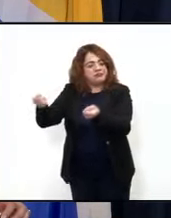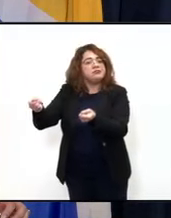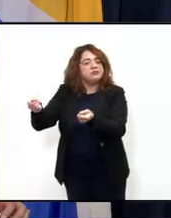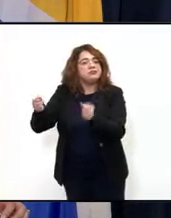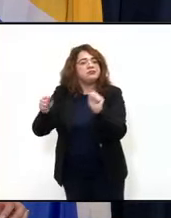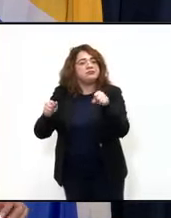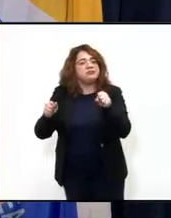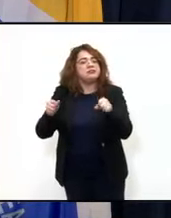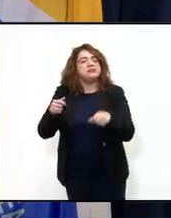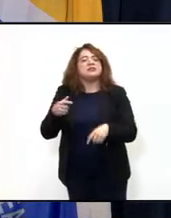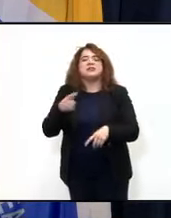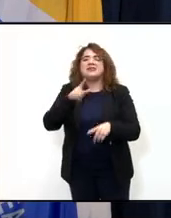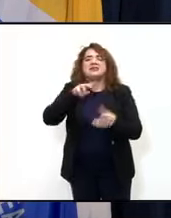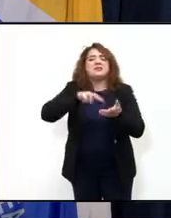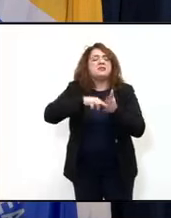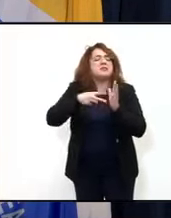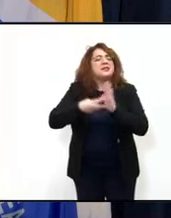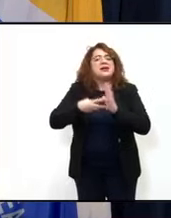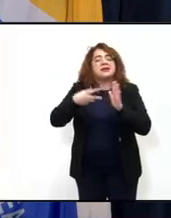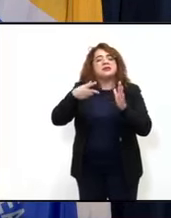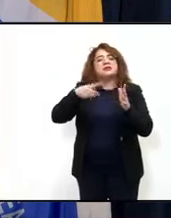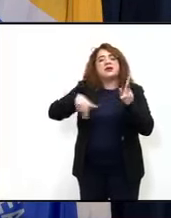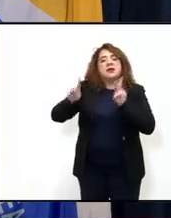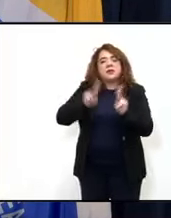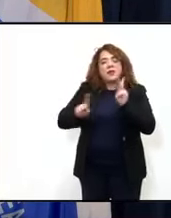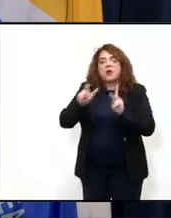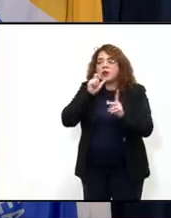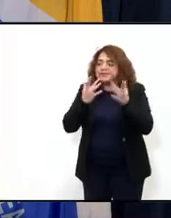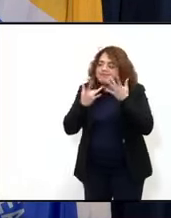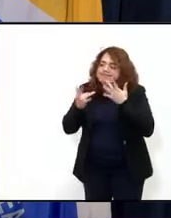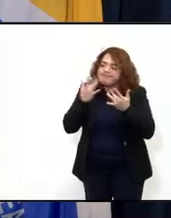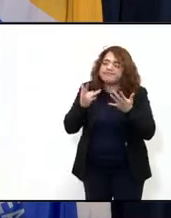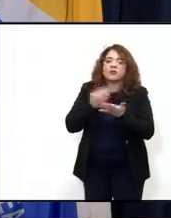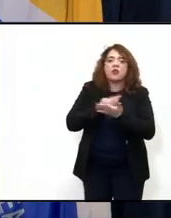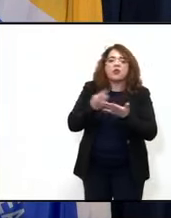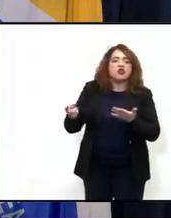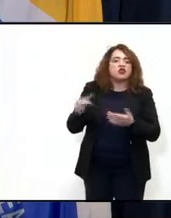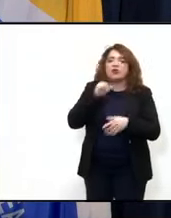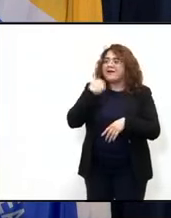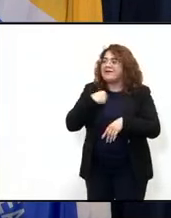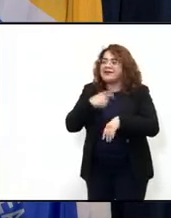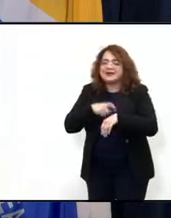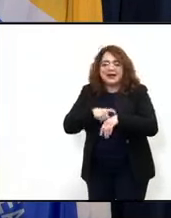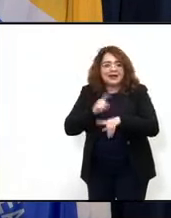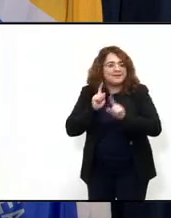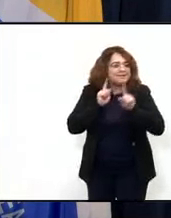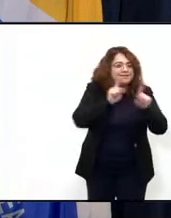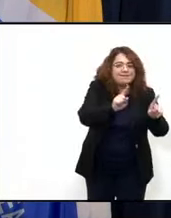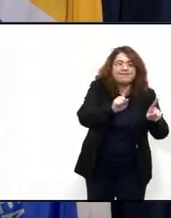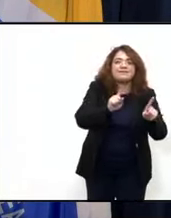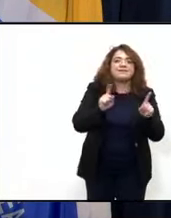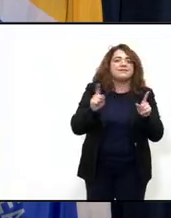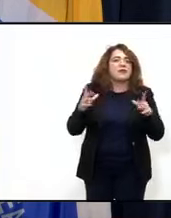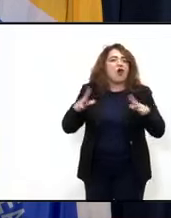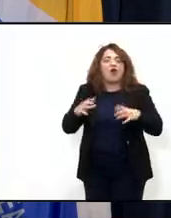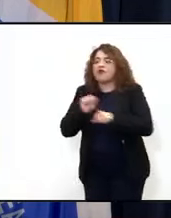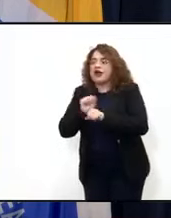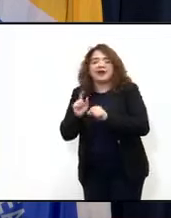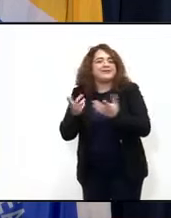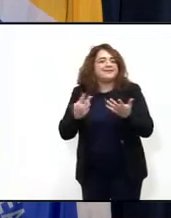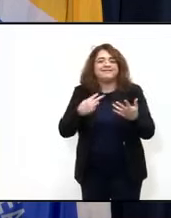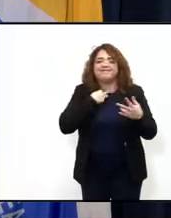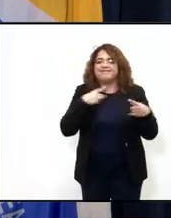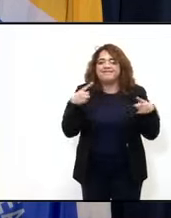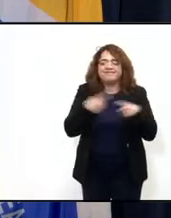para llegar directamente a los grupos que necesitan recursos de vacunas. Estamos planeando muchas